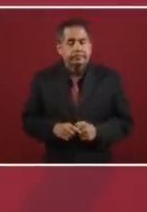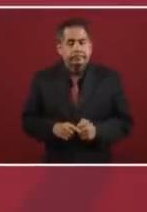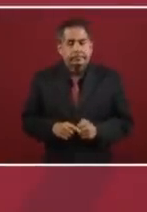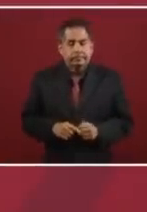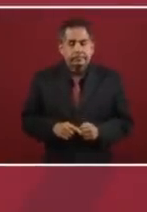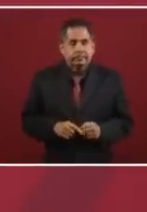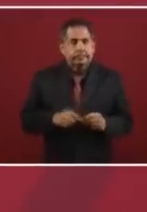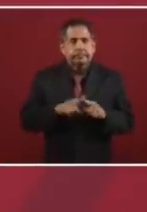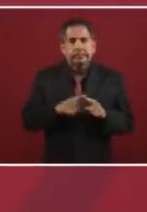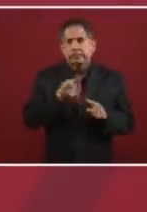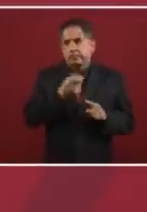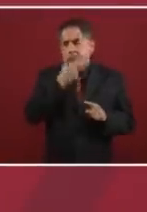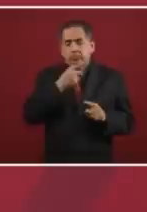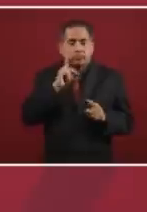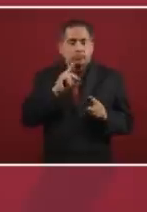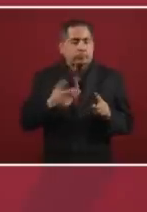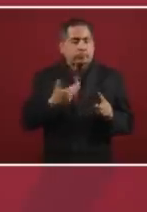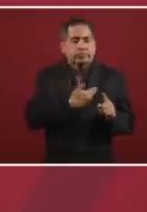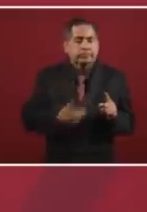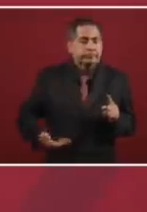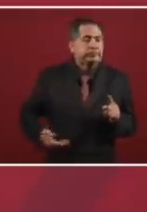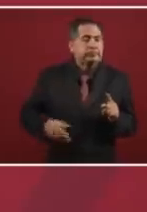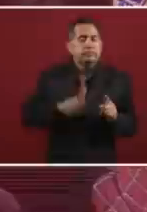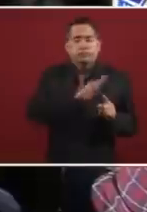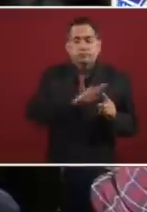presidentas y presidentes municipales